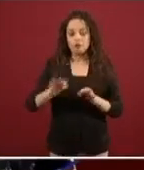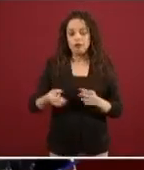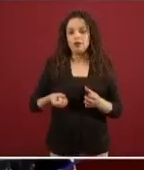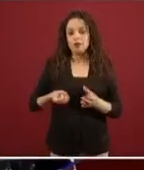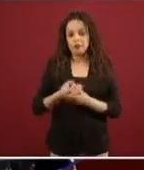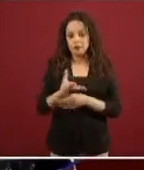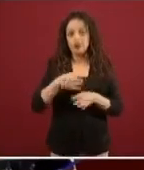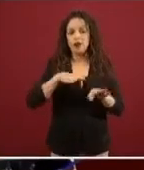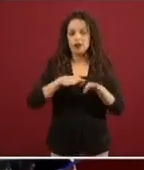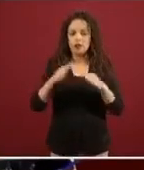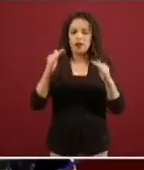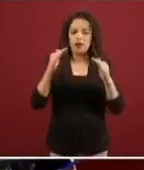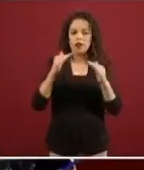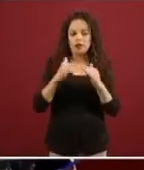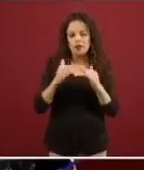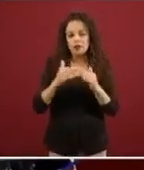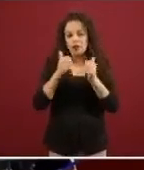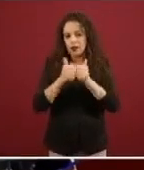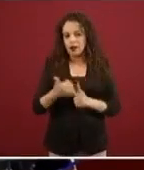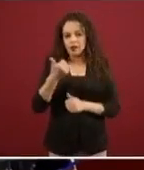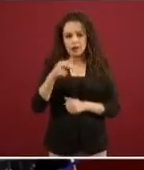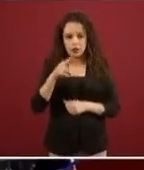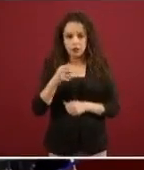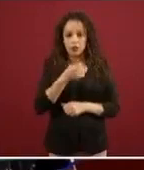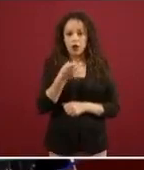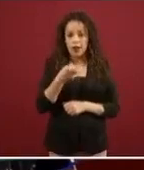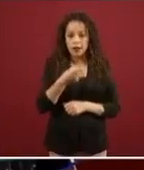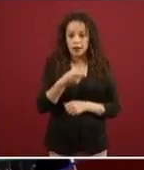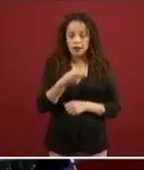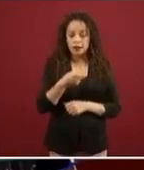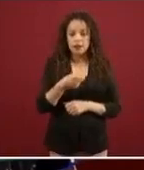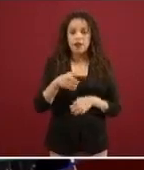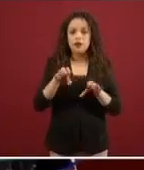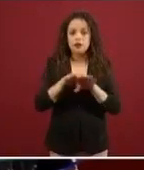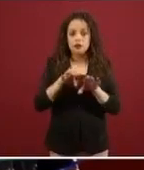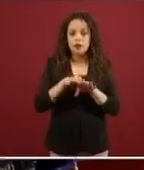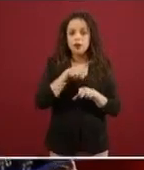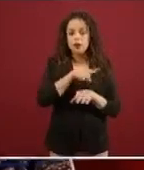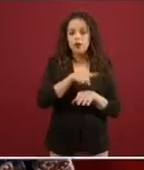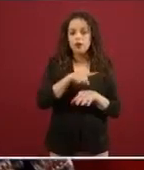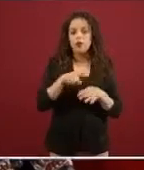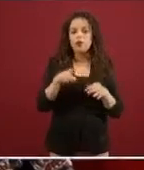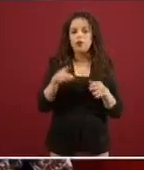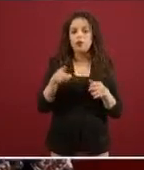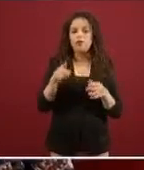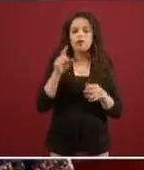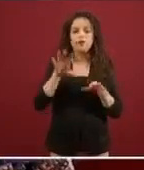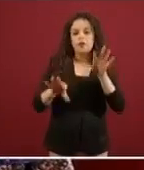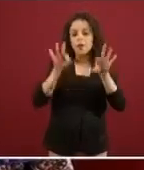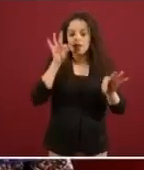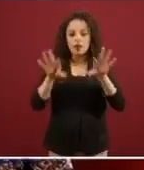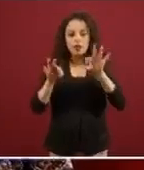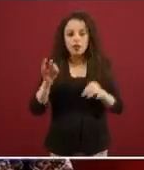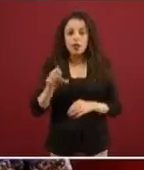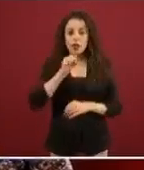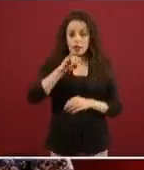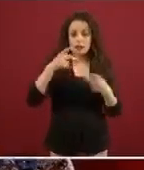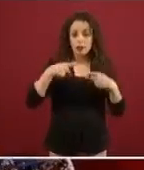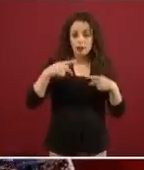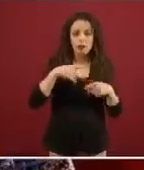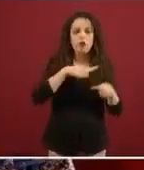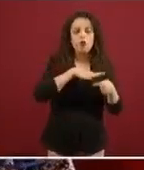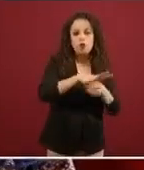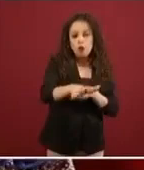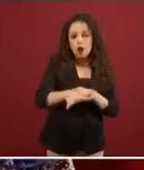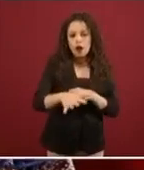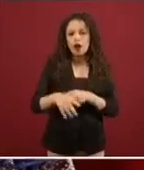muy bien cómo va a ser este levantamiento escalonado, quiénes sí, quiénes no. Sabemos que los números y el panorama cambia, pero si nos